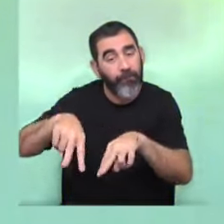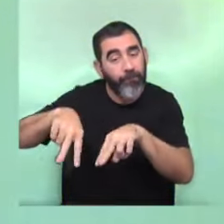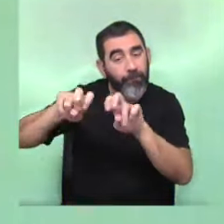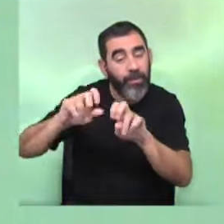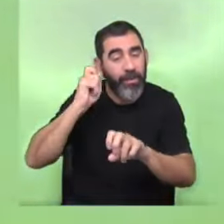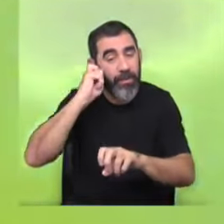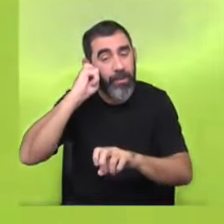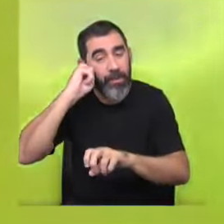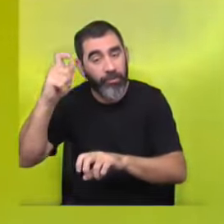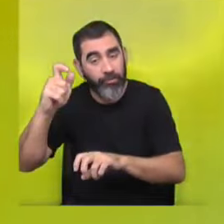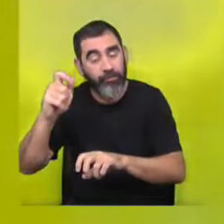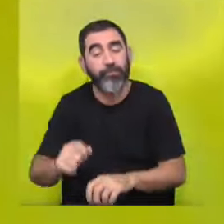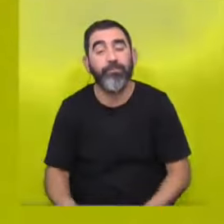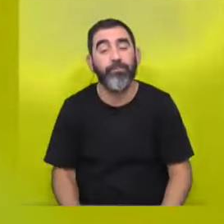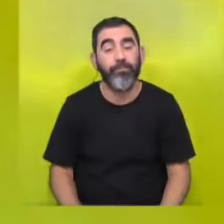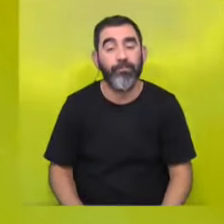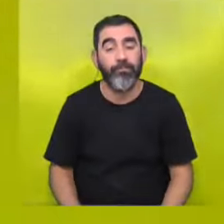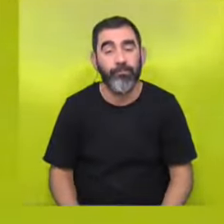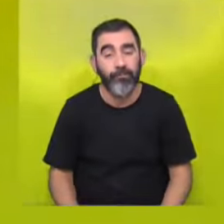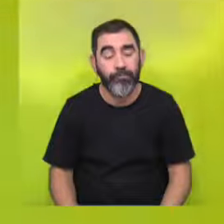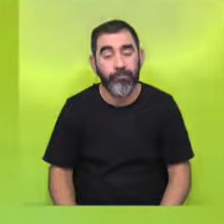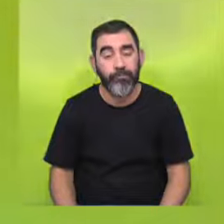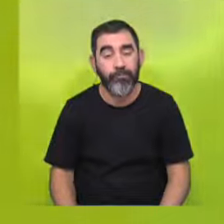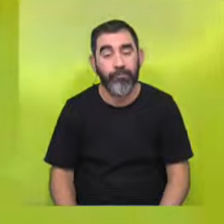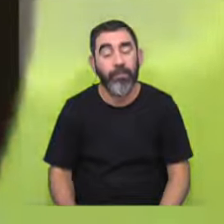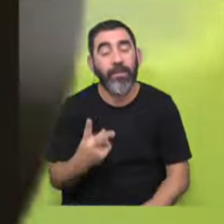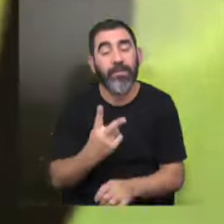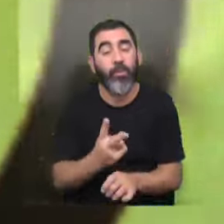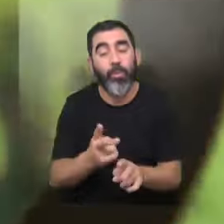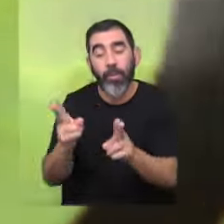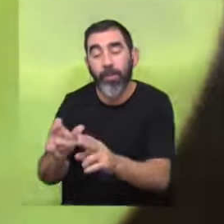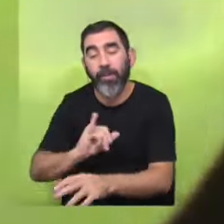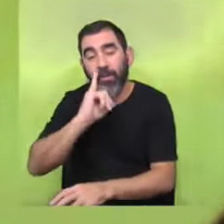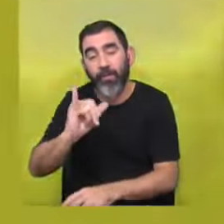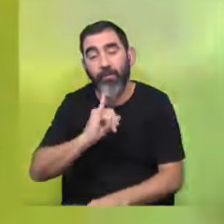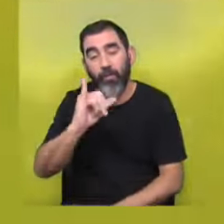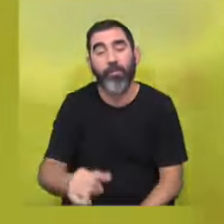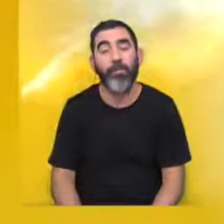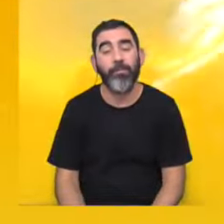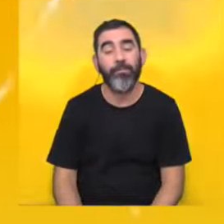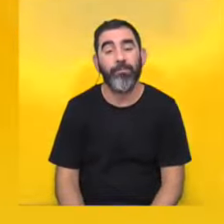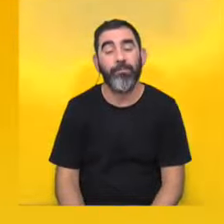y de conocimiento. Daniela Hirschfeld nos los cuenta en la segunda parte del informe.